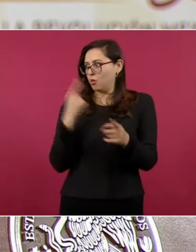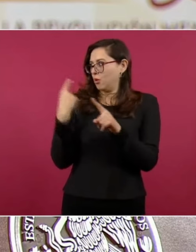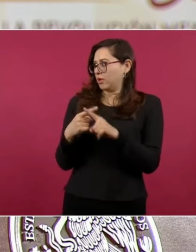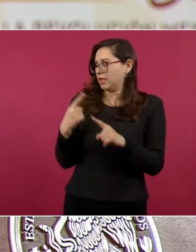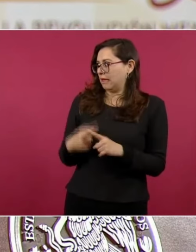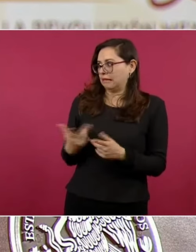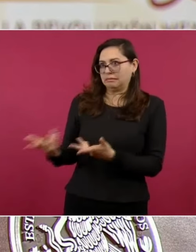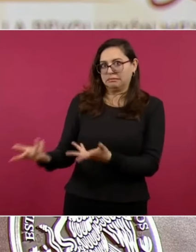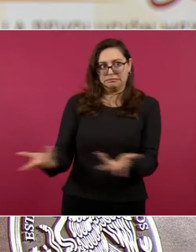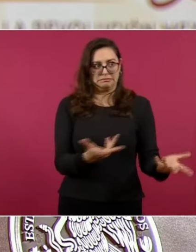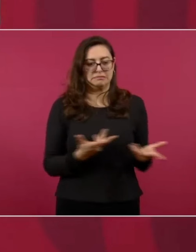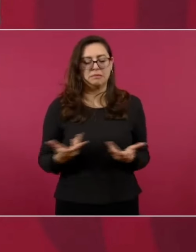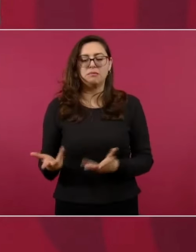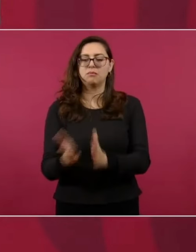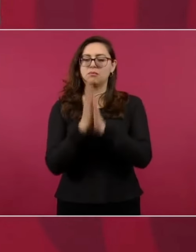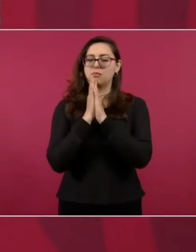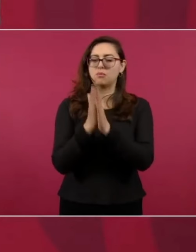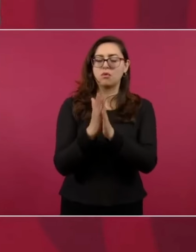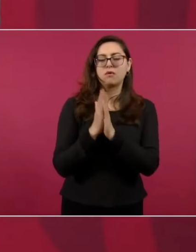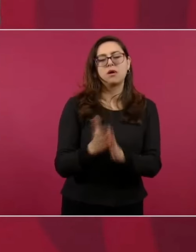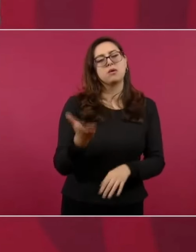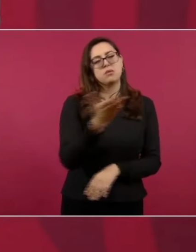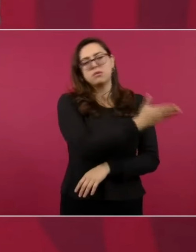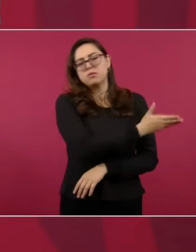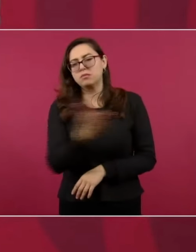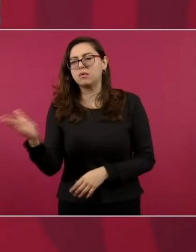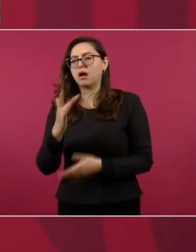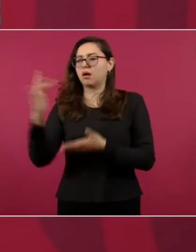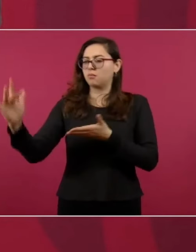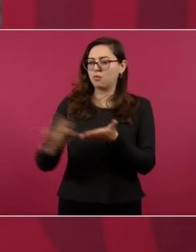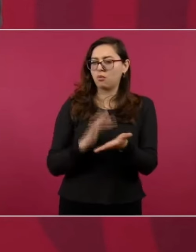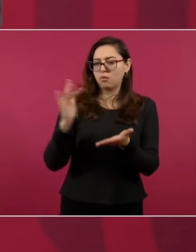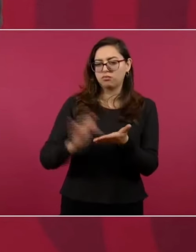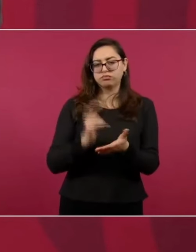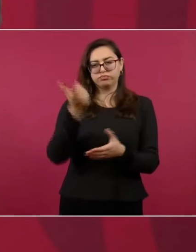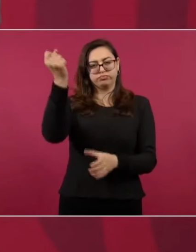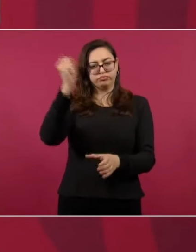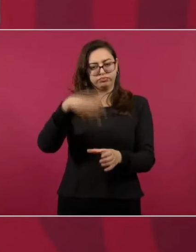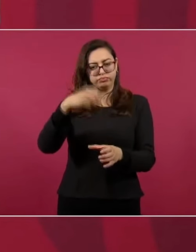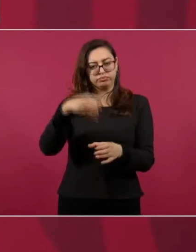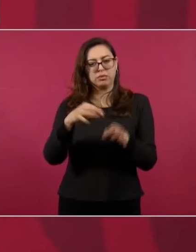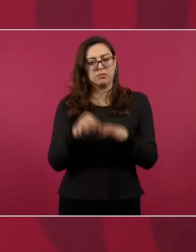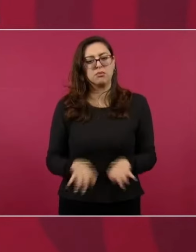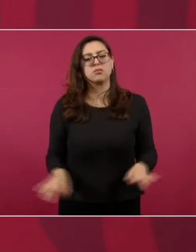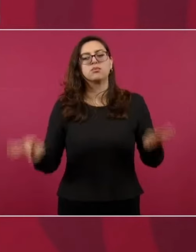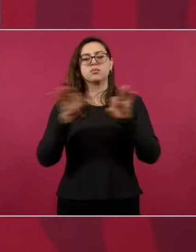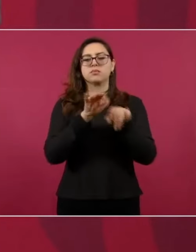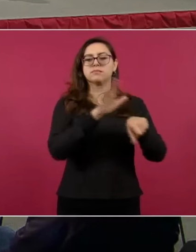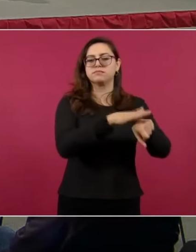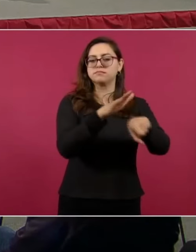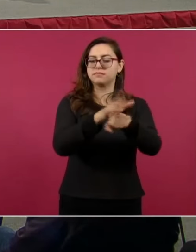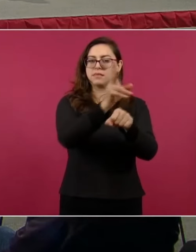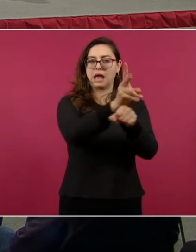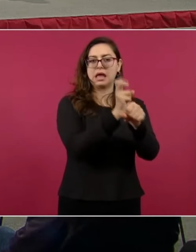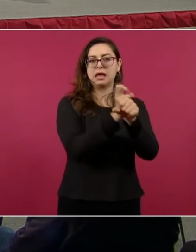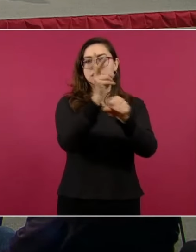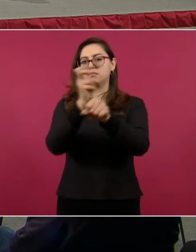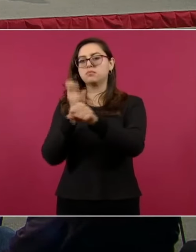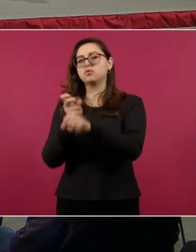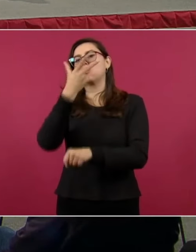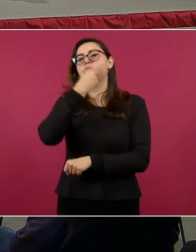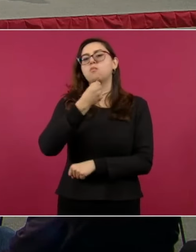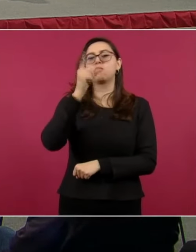les pedimos a todos ustedes que nos ayuden en esta colecta, es muy importante. Es por eso que los convocamos a las y los mexicanos